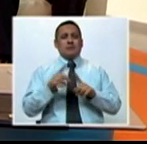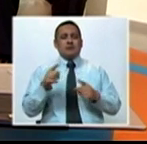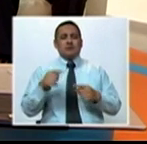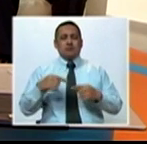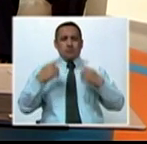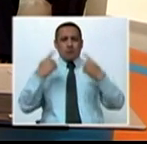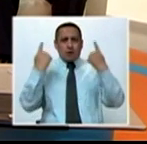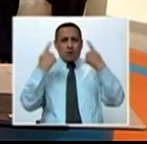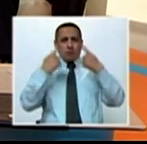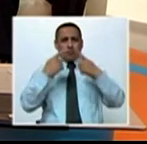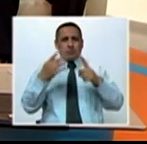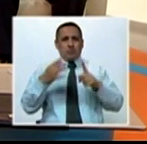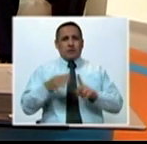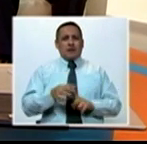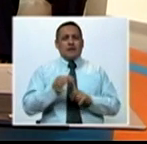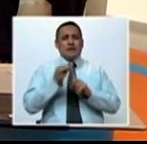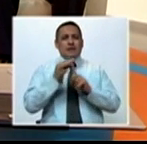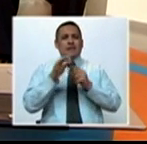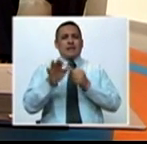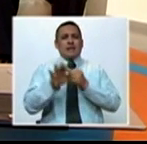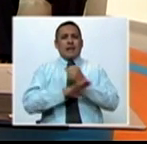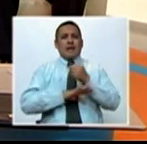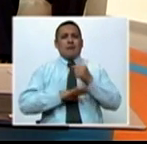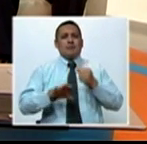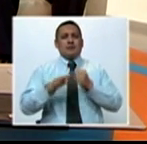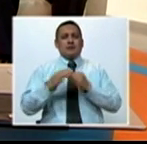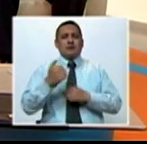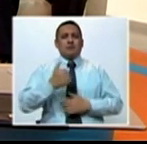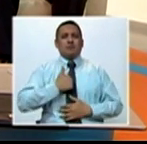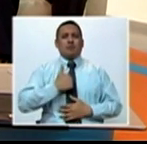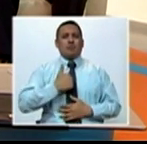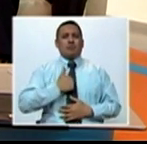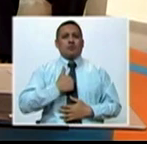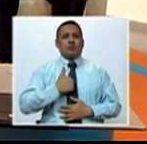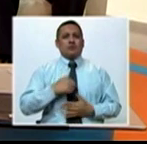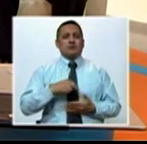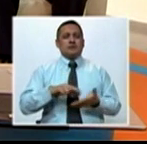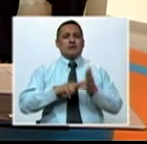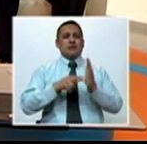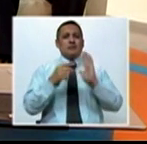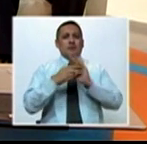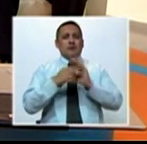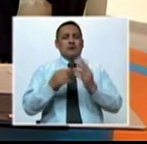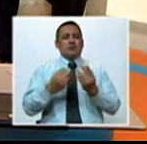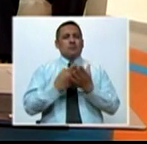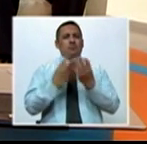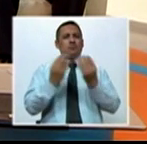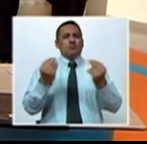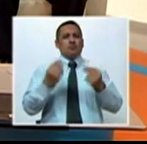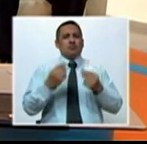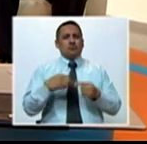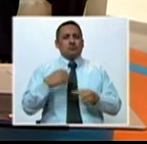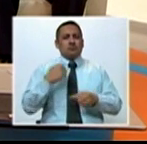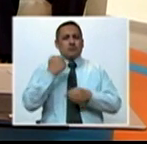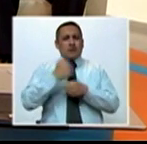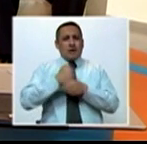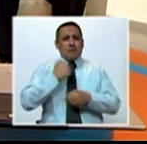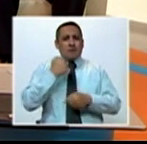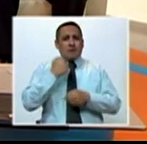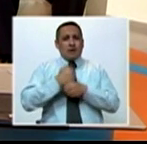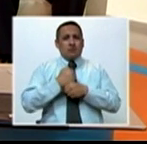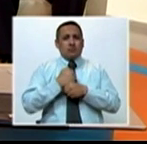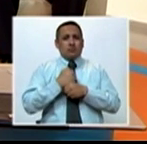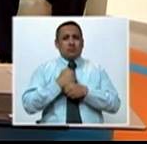este principio a la base, que es el de la autotutela. Y entonces tienen una serie de